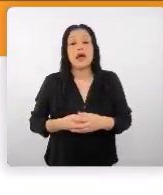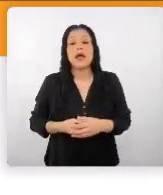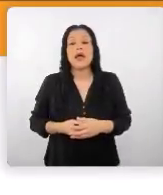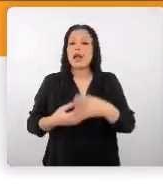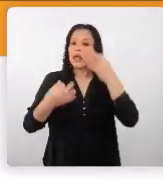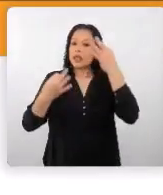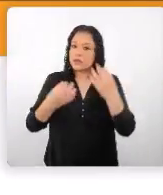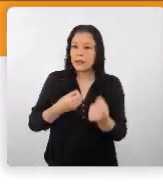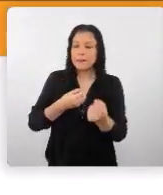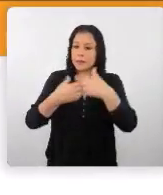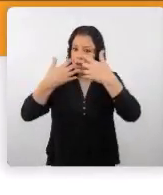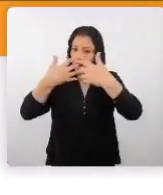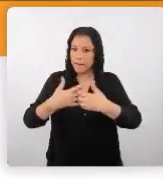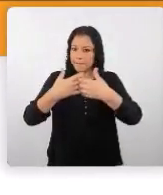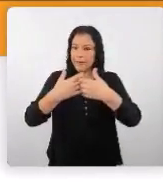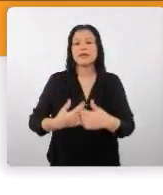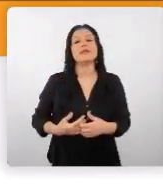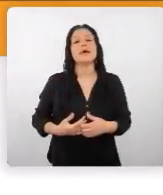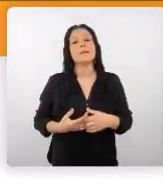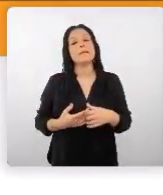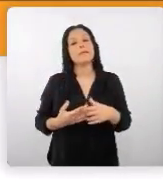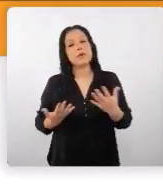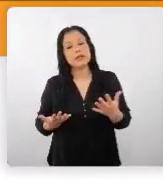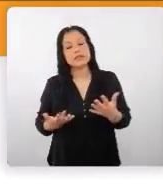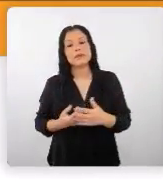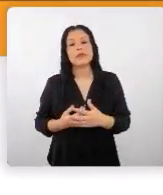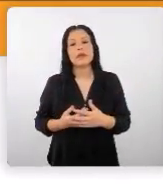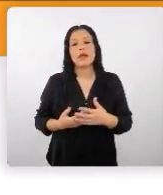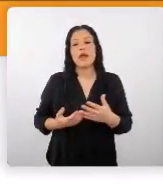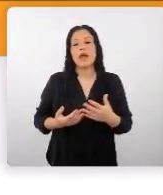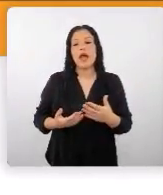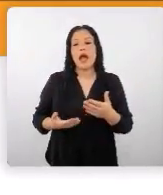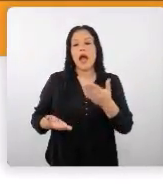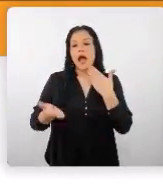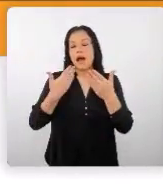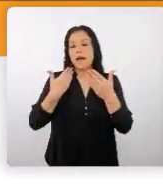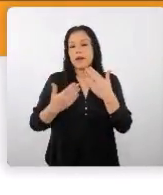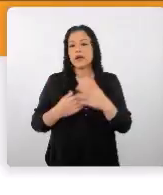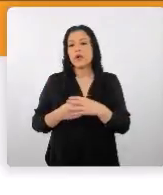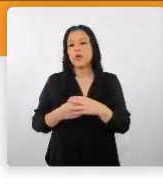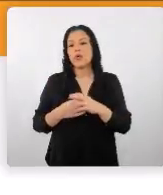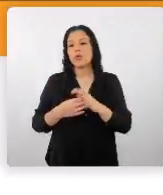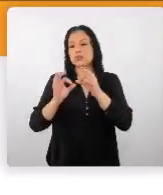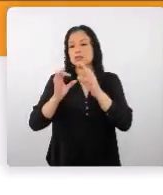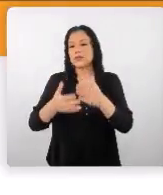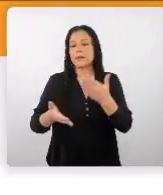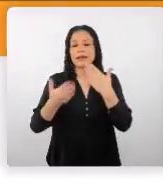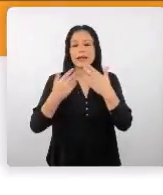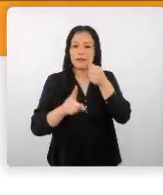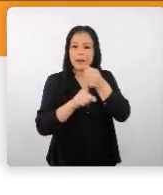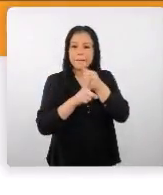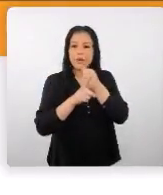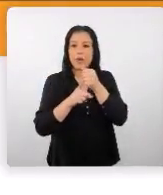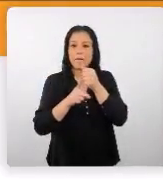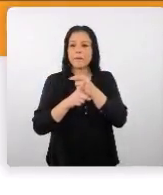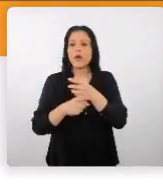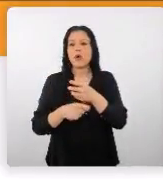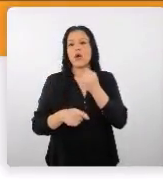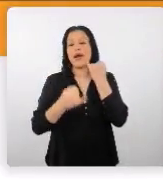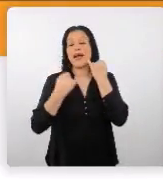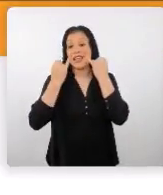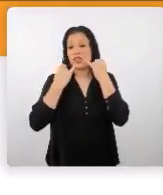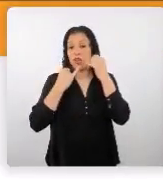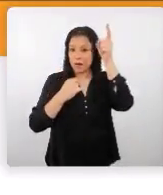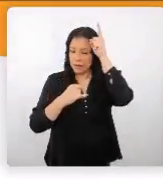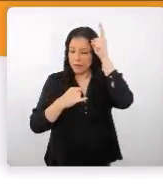decidan participar en estos eventos, pues participen con una persona que hable alemán, ¿no? A diferencia